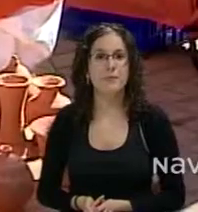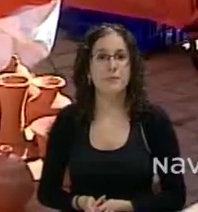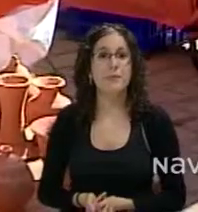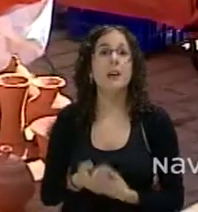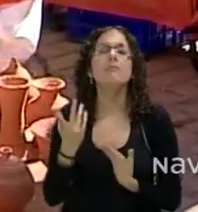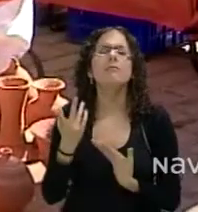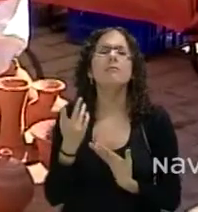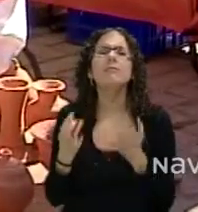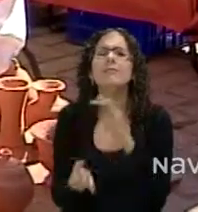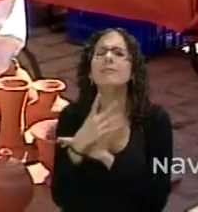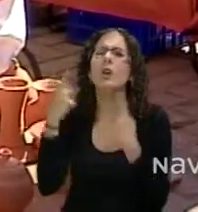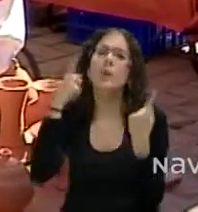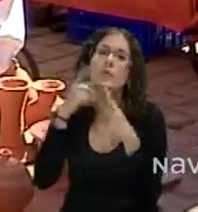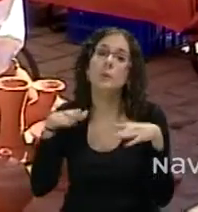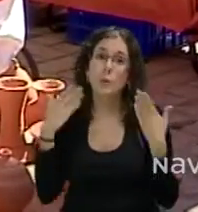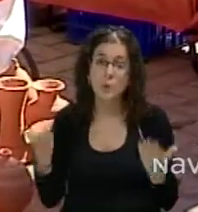vocación de